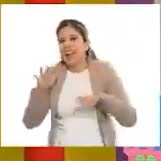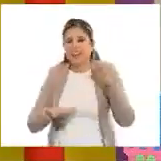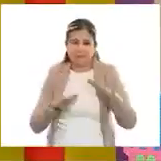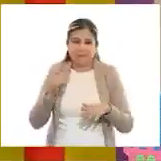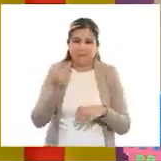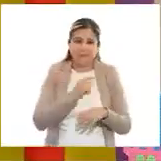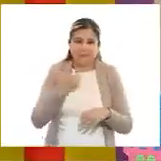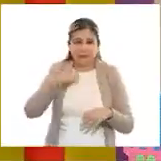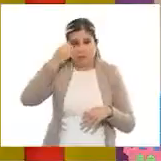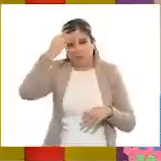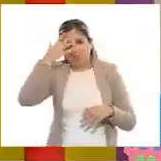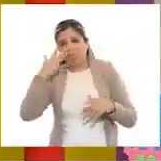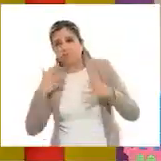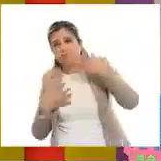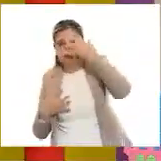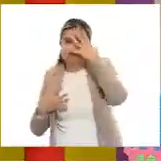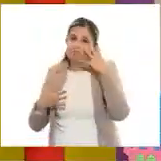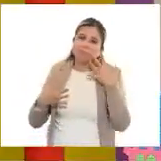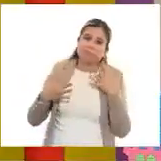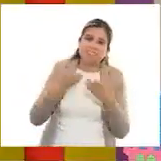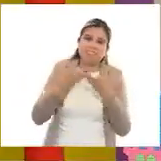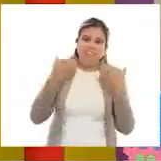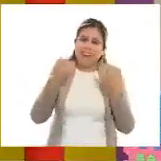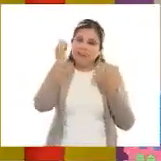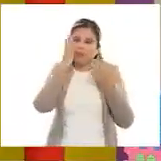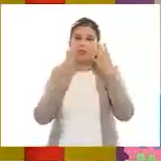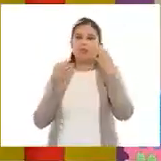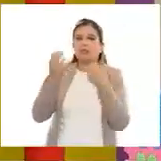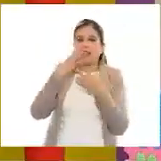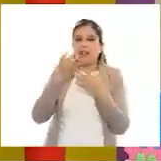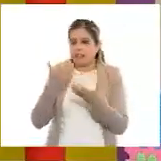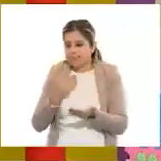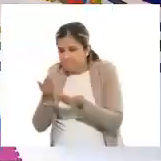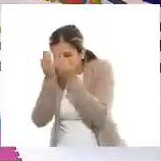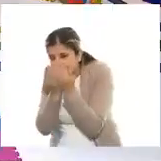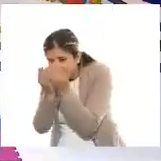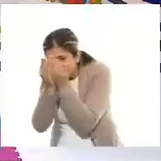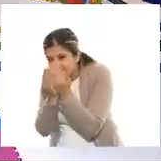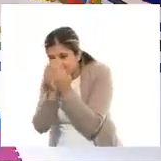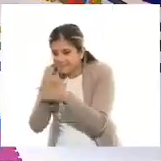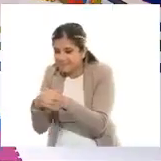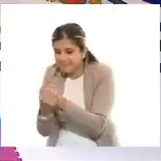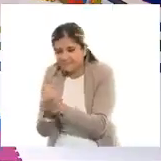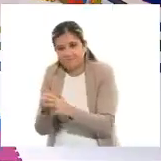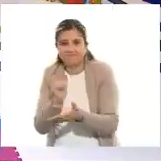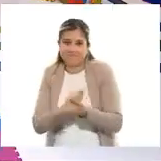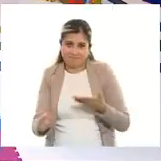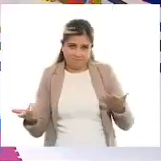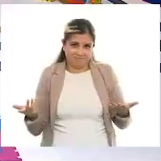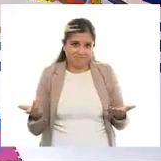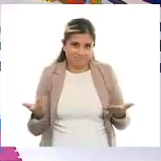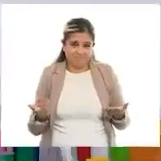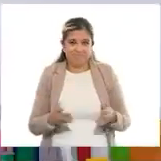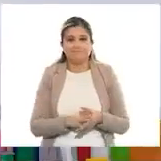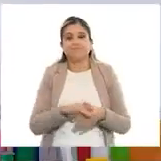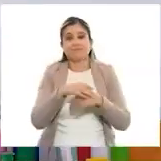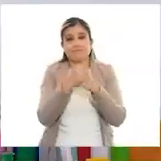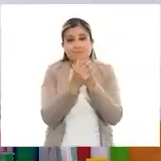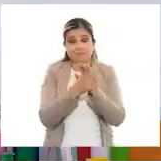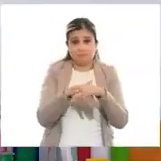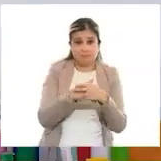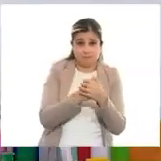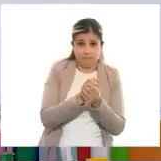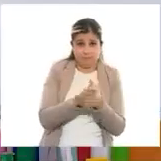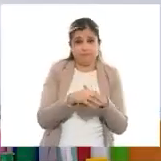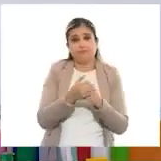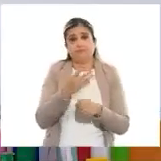pasa, que tengo la cara también toda llena de tierra, pues también puedo ir y lavarme la carita, cosas así. Tienes razón. Oye, lavando las manos, además